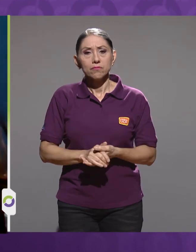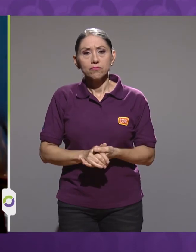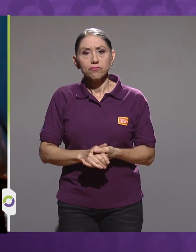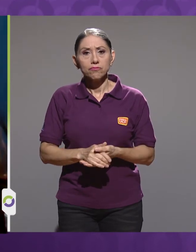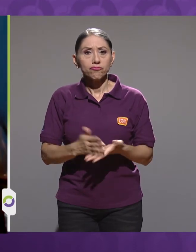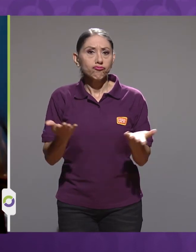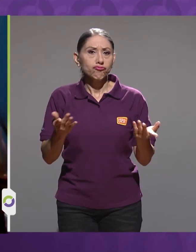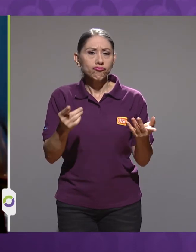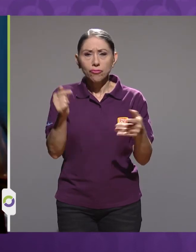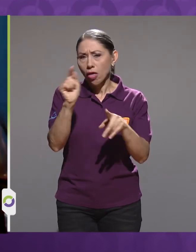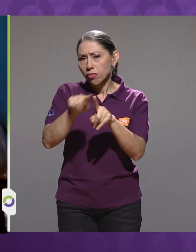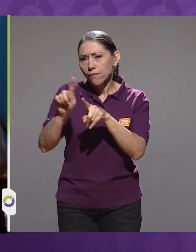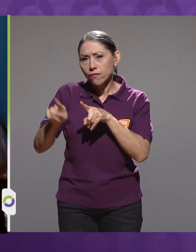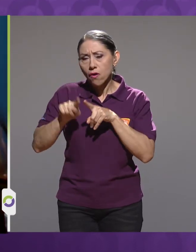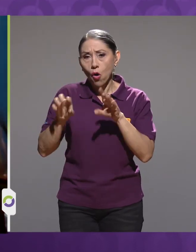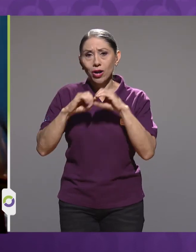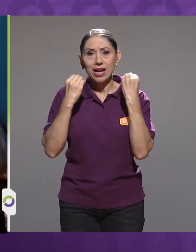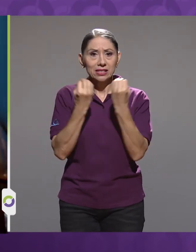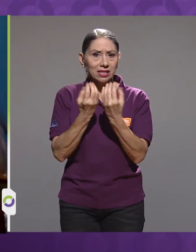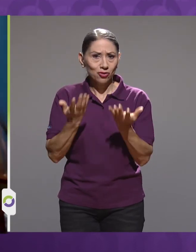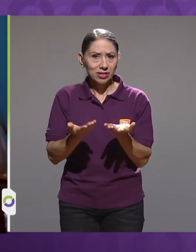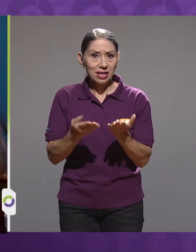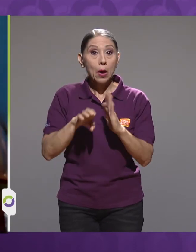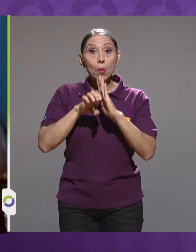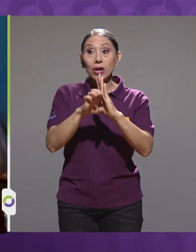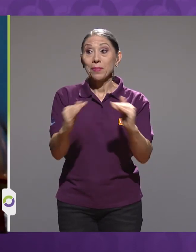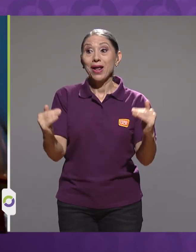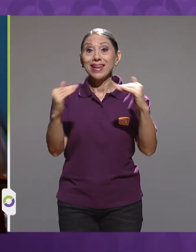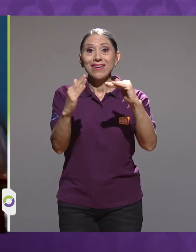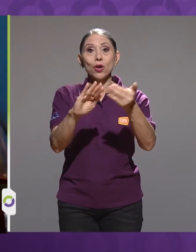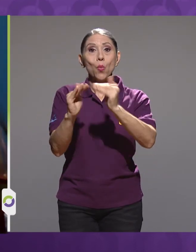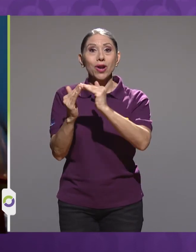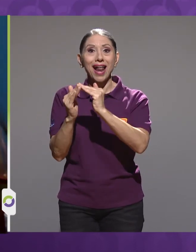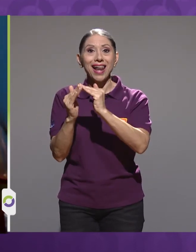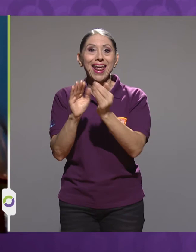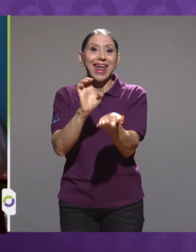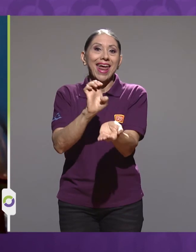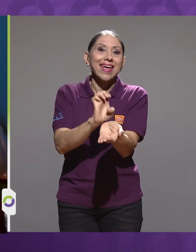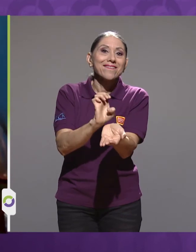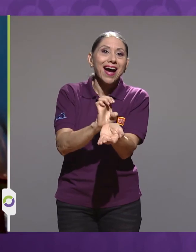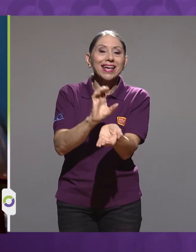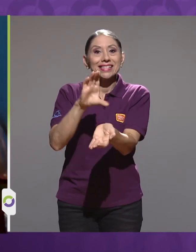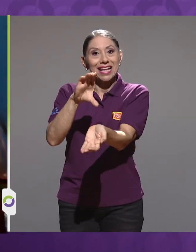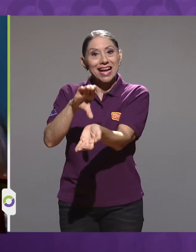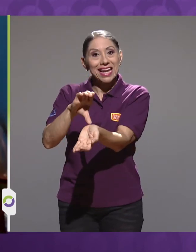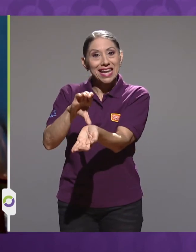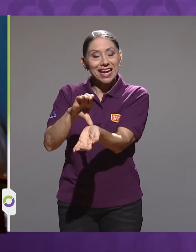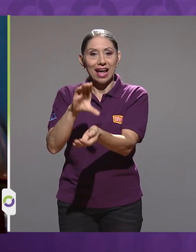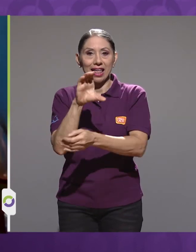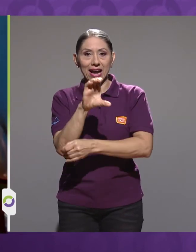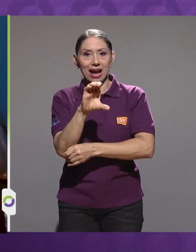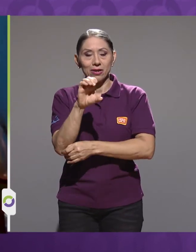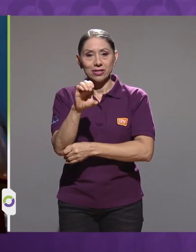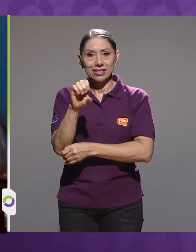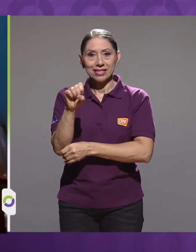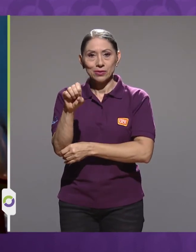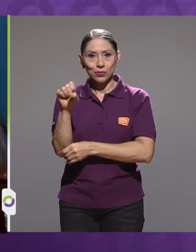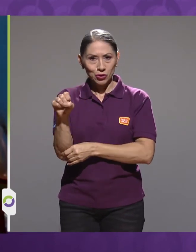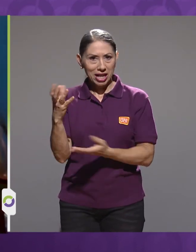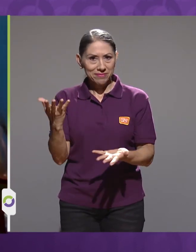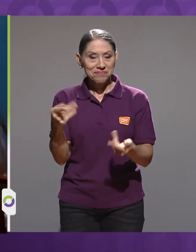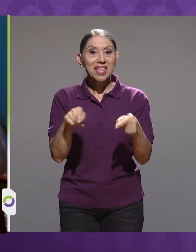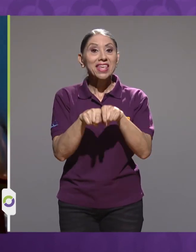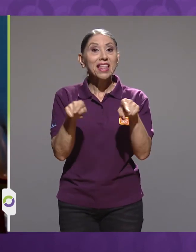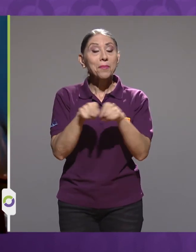Y otra serie de organizaciones a escala comunal, como los EBAI, las clínicas de la Caja Costarricense del